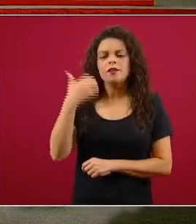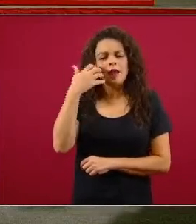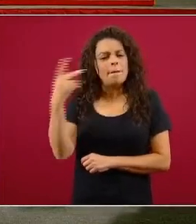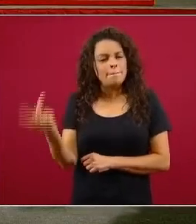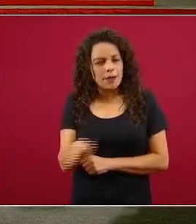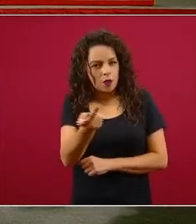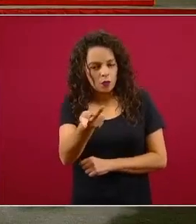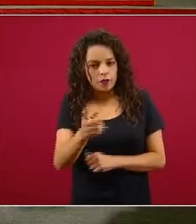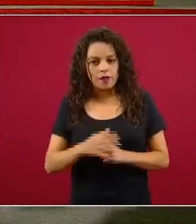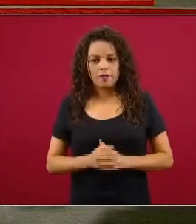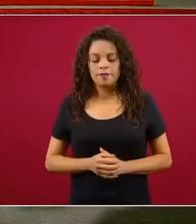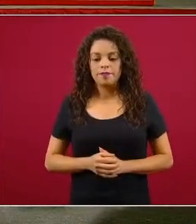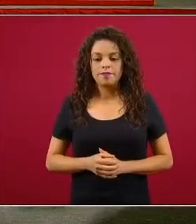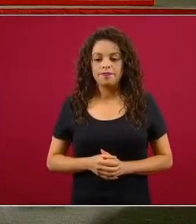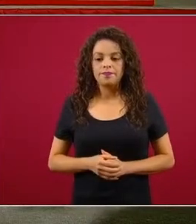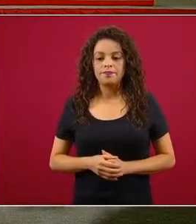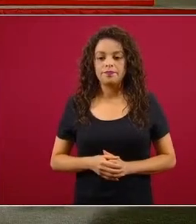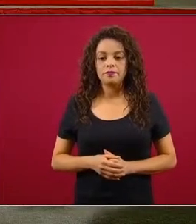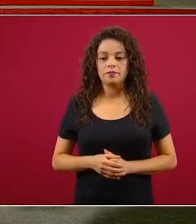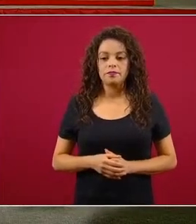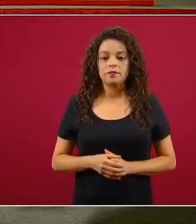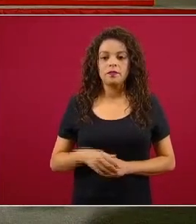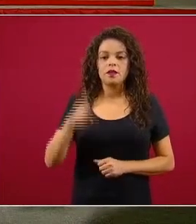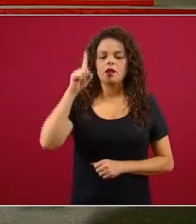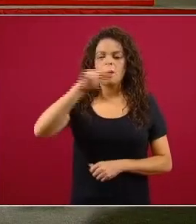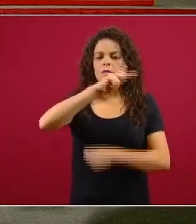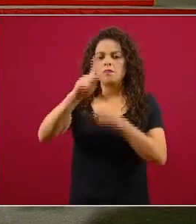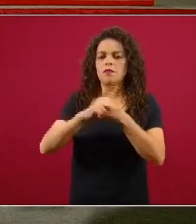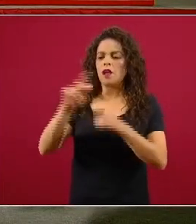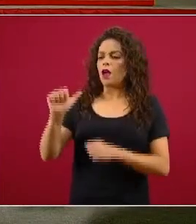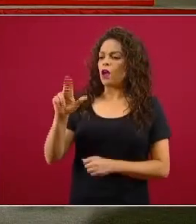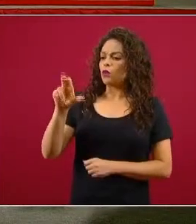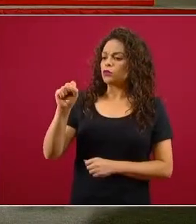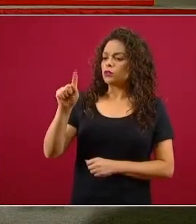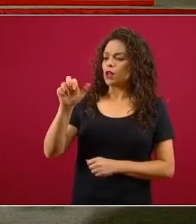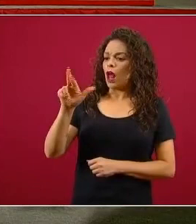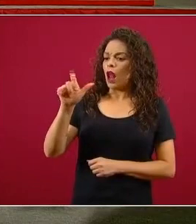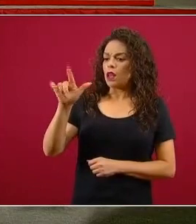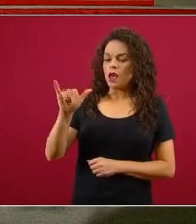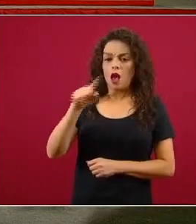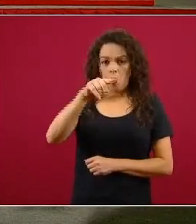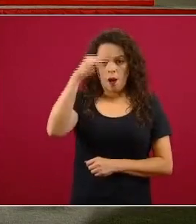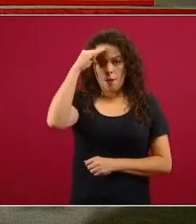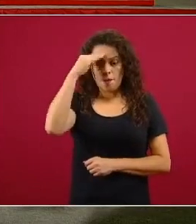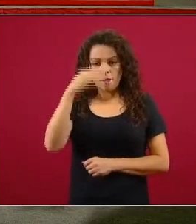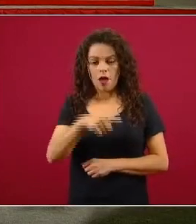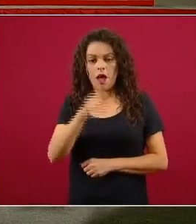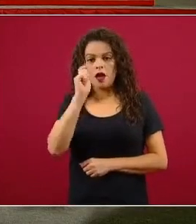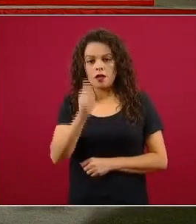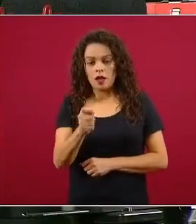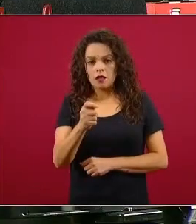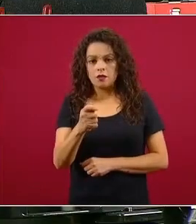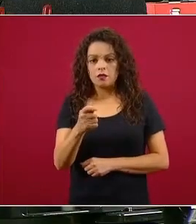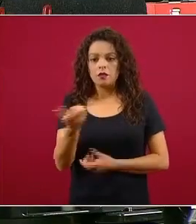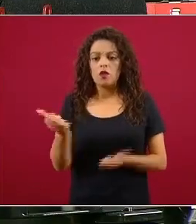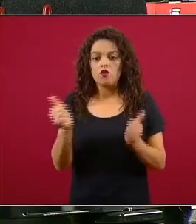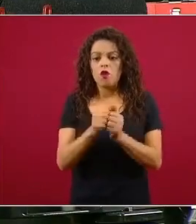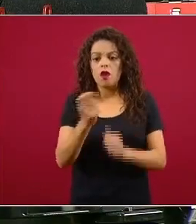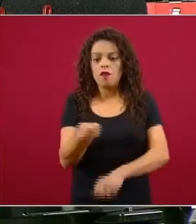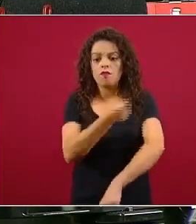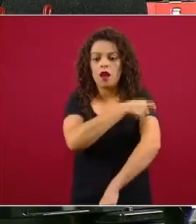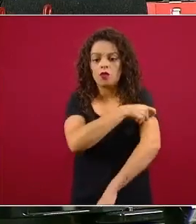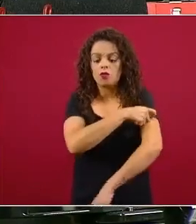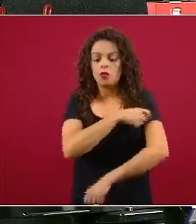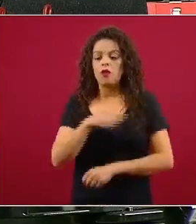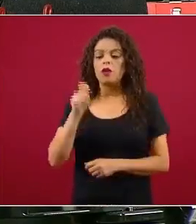¿han pensado, al igual que Australia, en erradicar el cáncer cervicouterino a través de la vacunación del virus